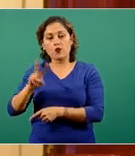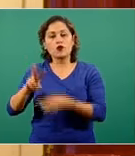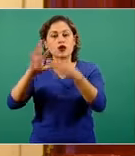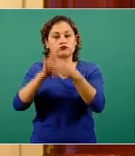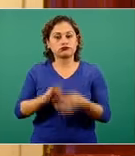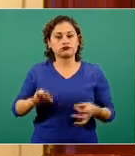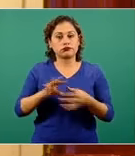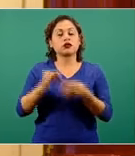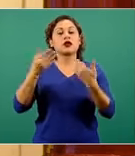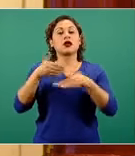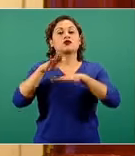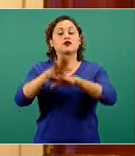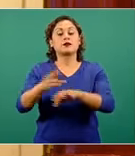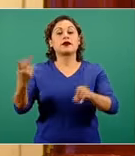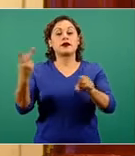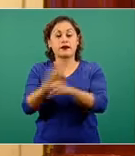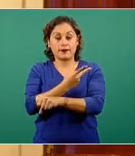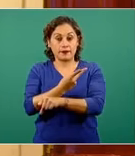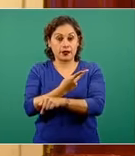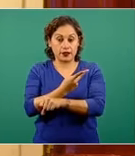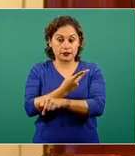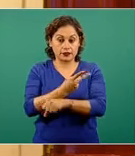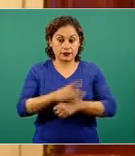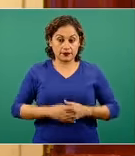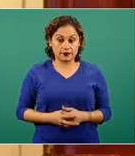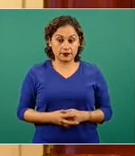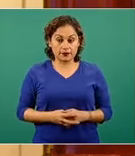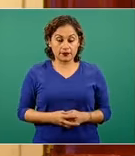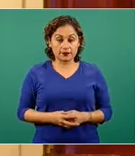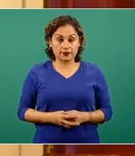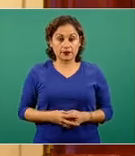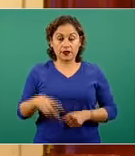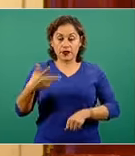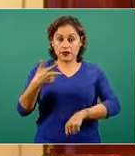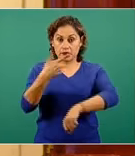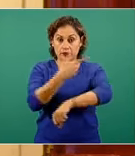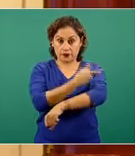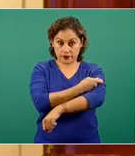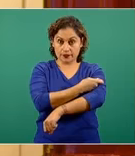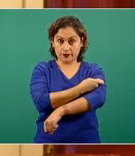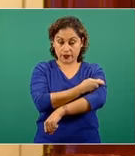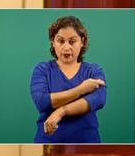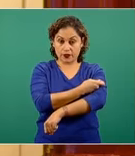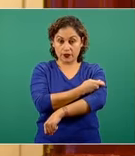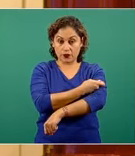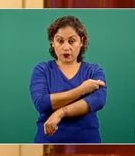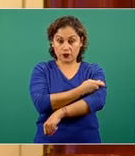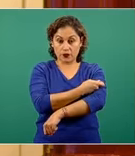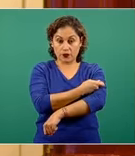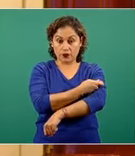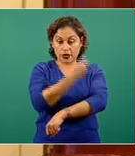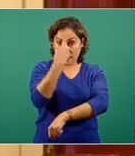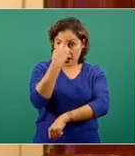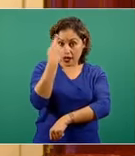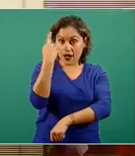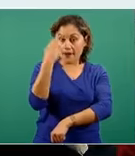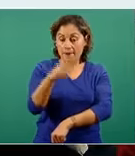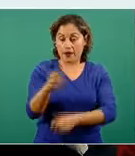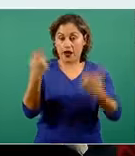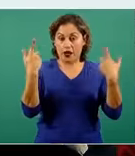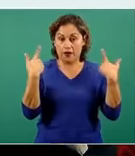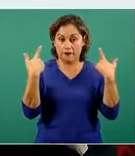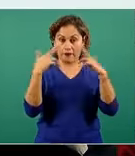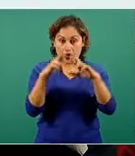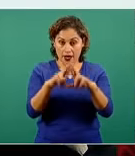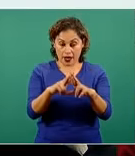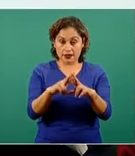al inicio y aplicación de vacuna a la población, o en este caso a los maestros y